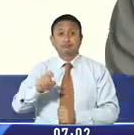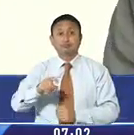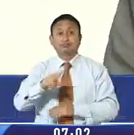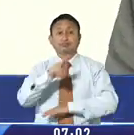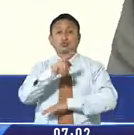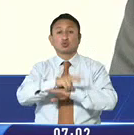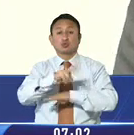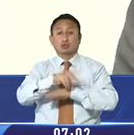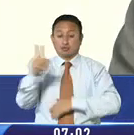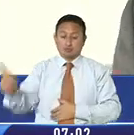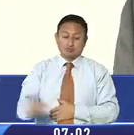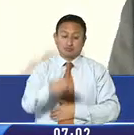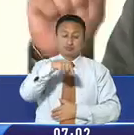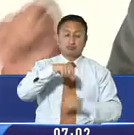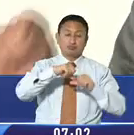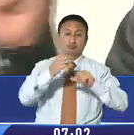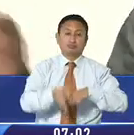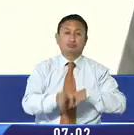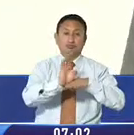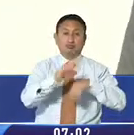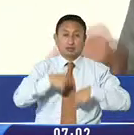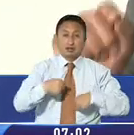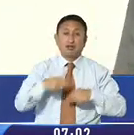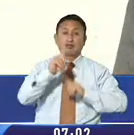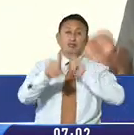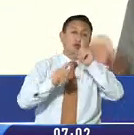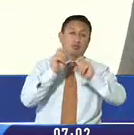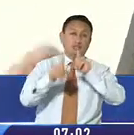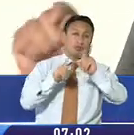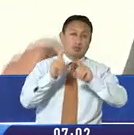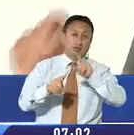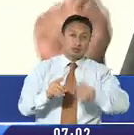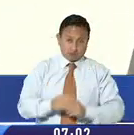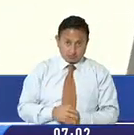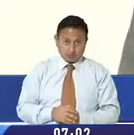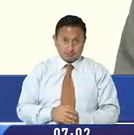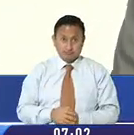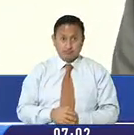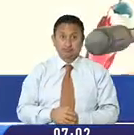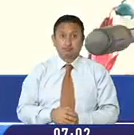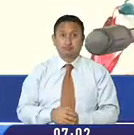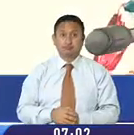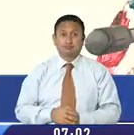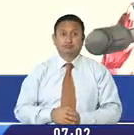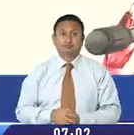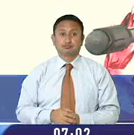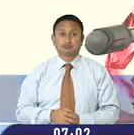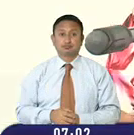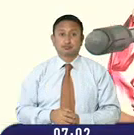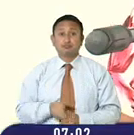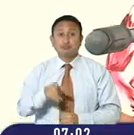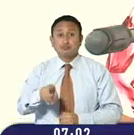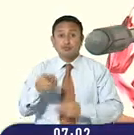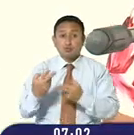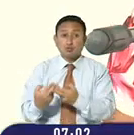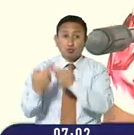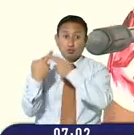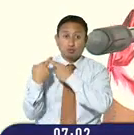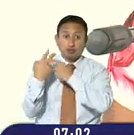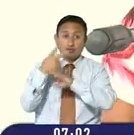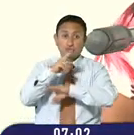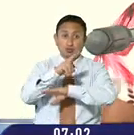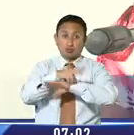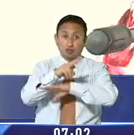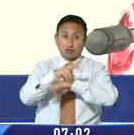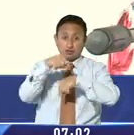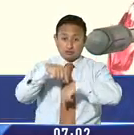la asamblea y absuelva las inquietudes que tiene el pueblo ecuatoriano y sus representantes. Porque su rol de superintendente es justamente